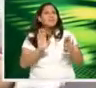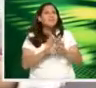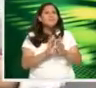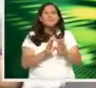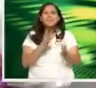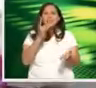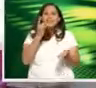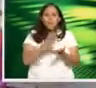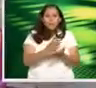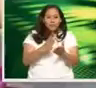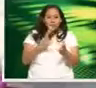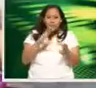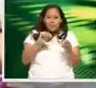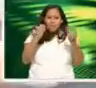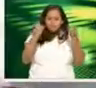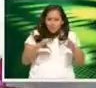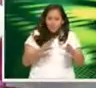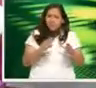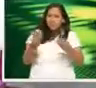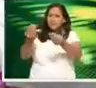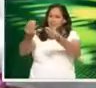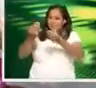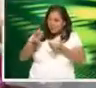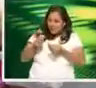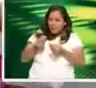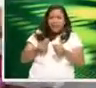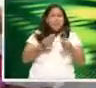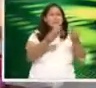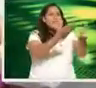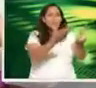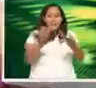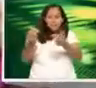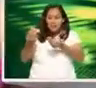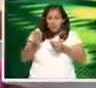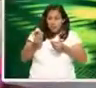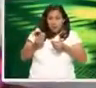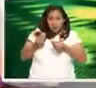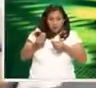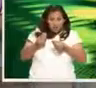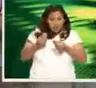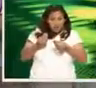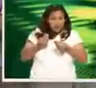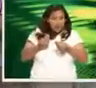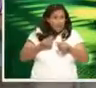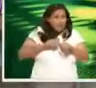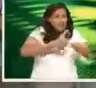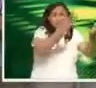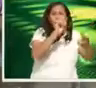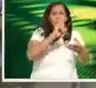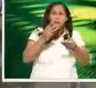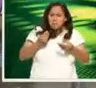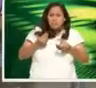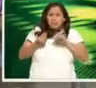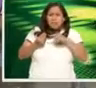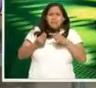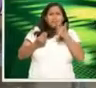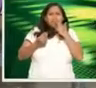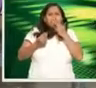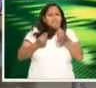que no pierdes, o sea, recibes y compartes, pero no lo pierdes porque es nuestro sistema de comunicación. Y yo creo